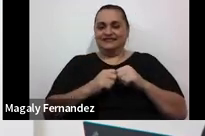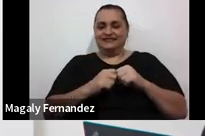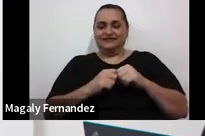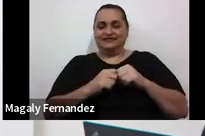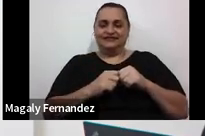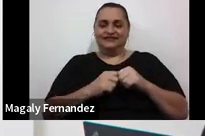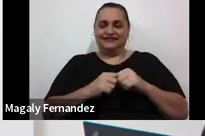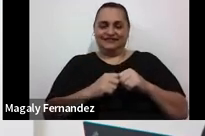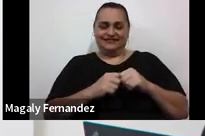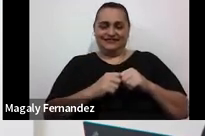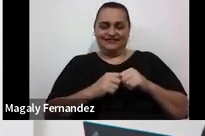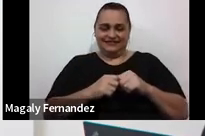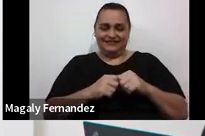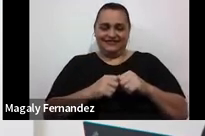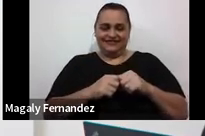que no